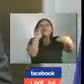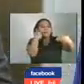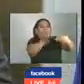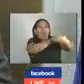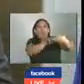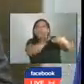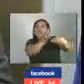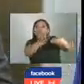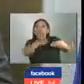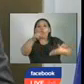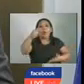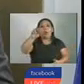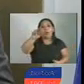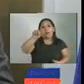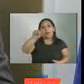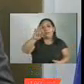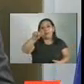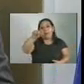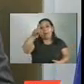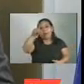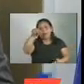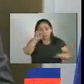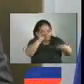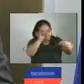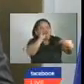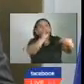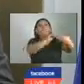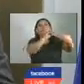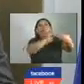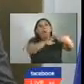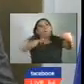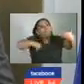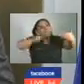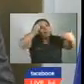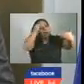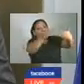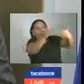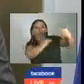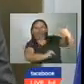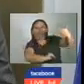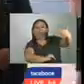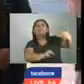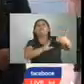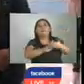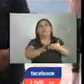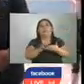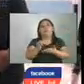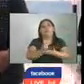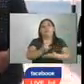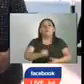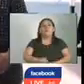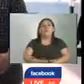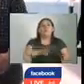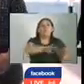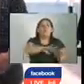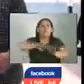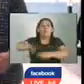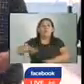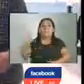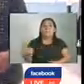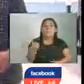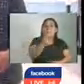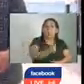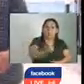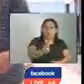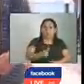rentas no grabadas para que no compute impuestos sobre la renta al final del periodo. Por otro lado, los salvadoreños en